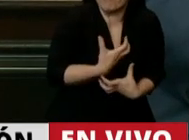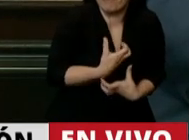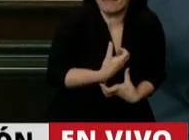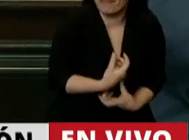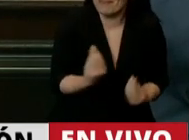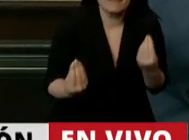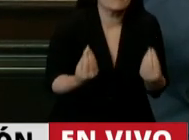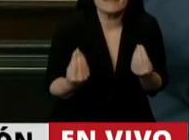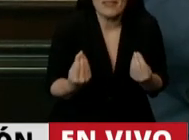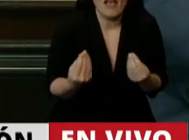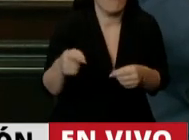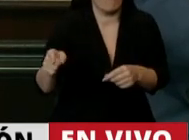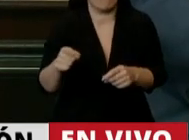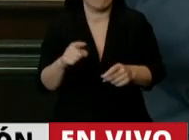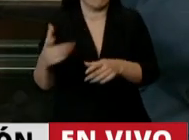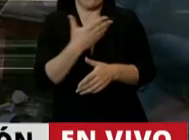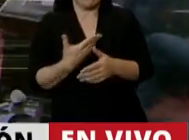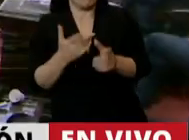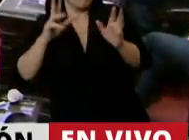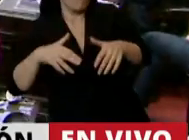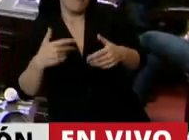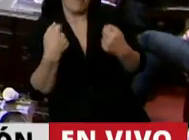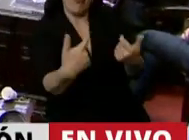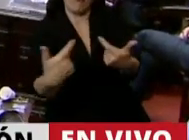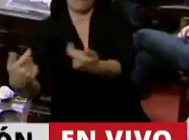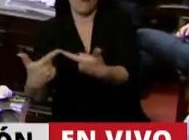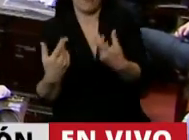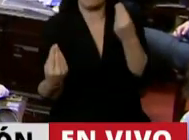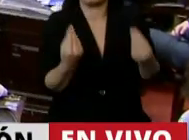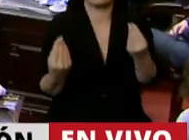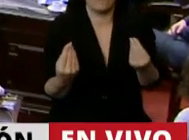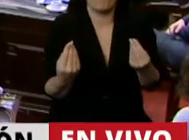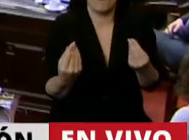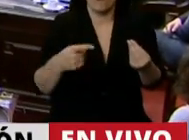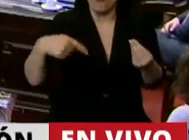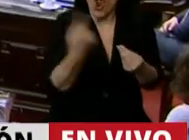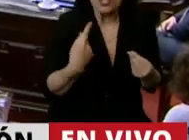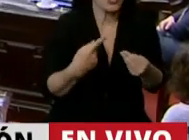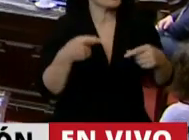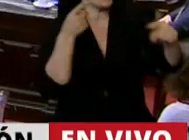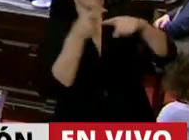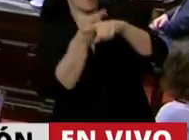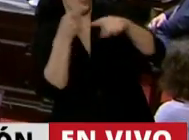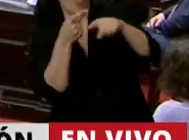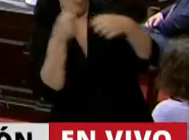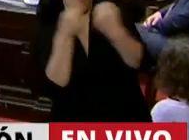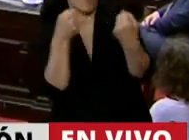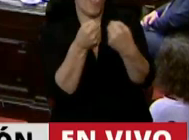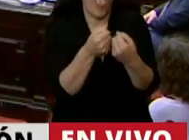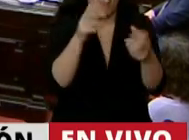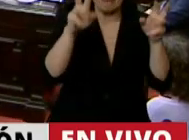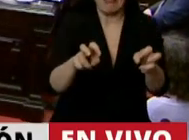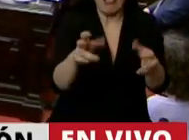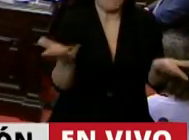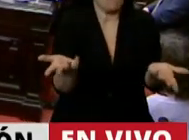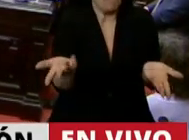política la que le tiene que dar certezas, pelearnos y discutir sobre temas